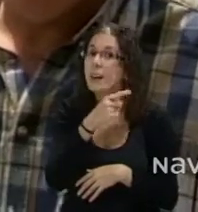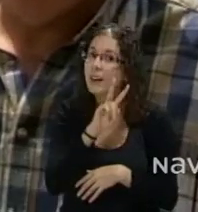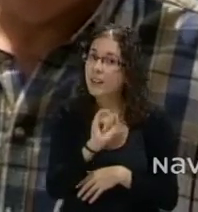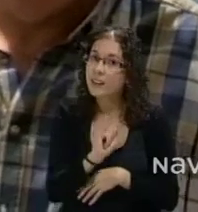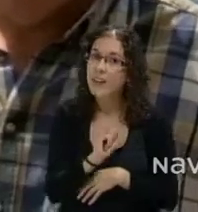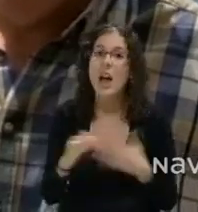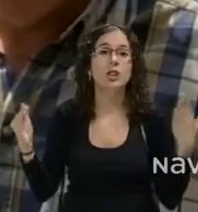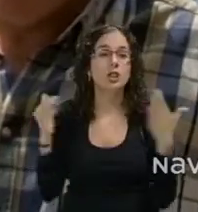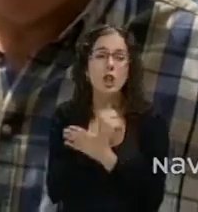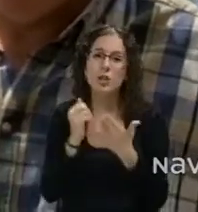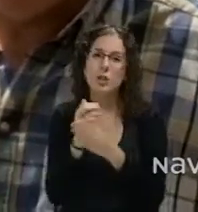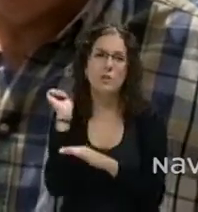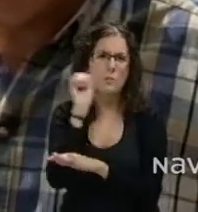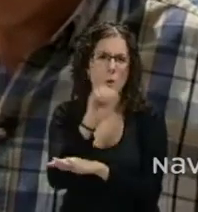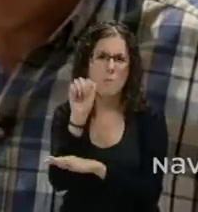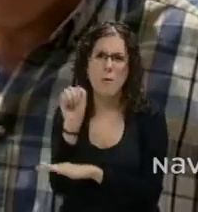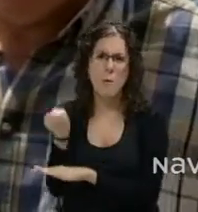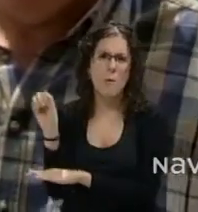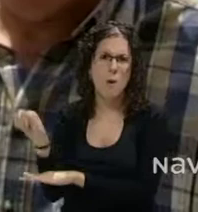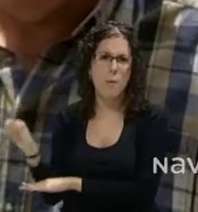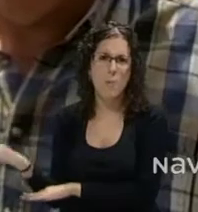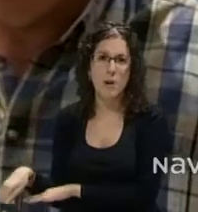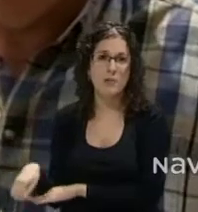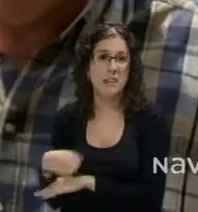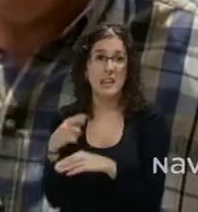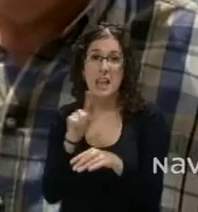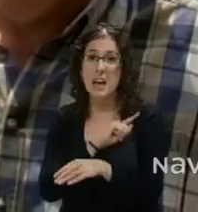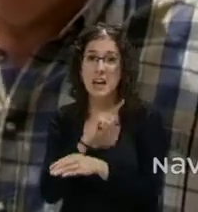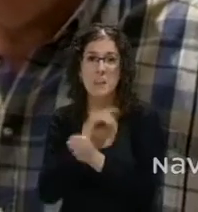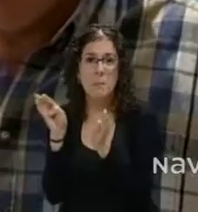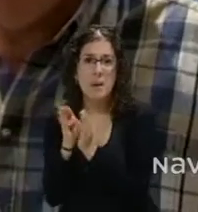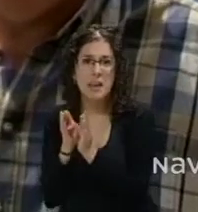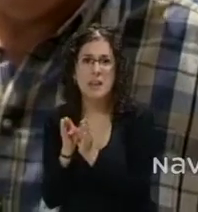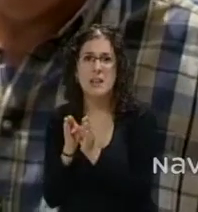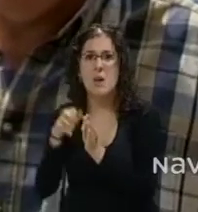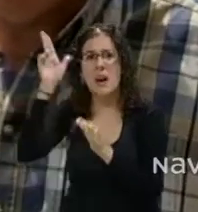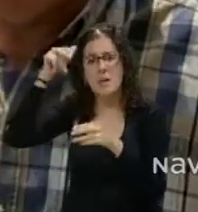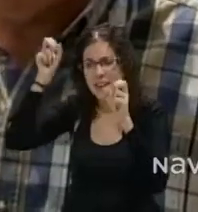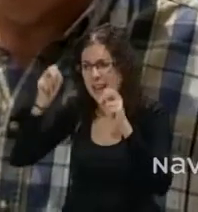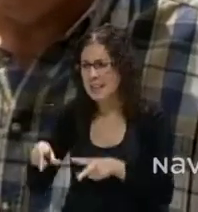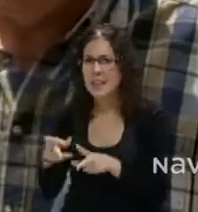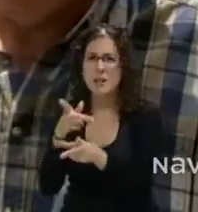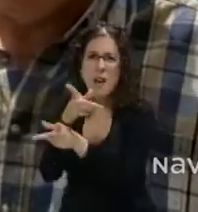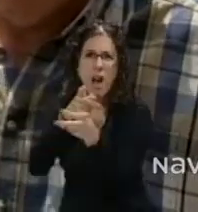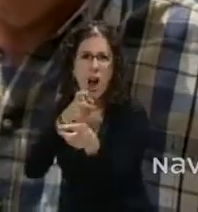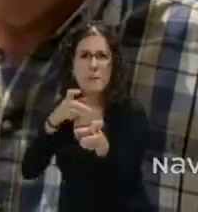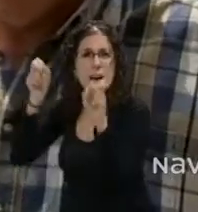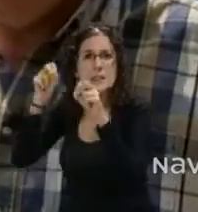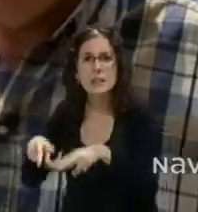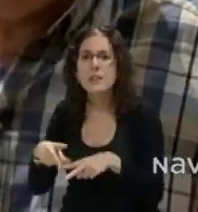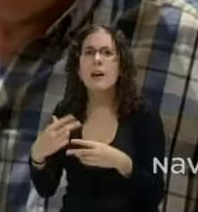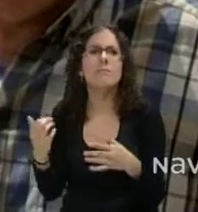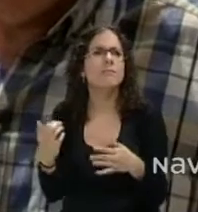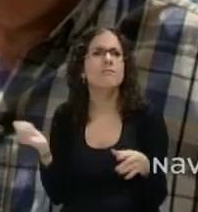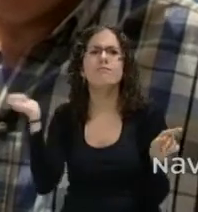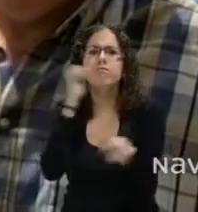ellos desmoralizados, no había forma. Un pequeño ejército sin caballería, apenas sin artillería, ¿cómo podían vencerlos? Y